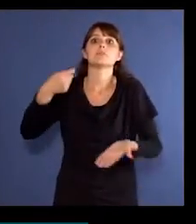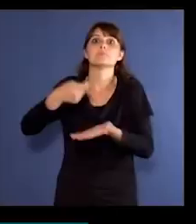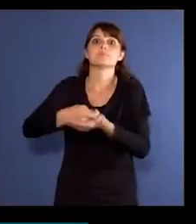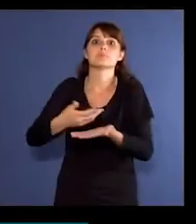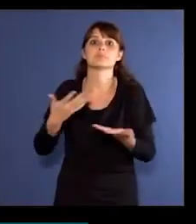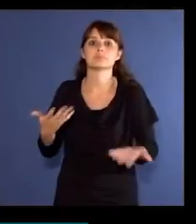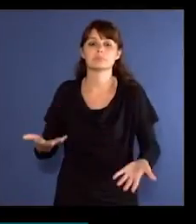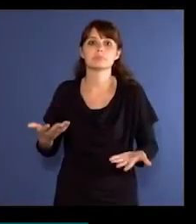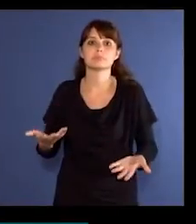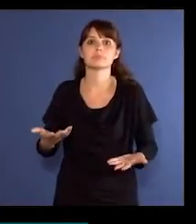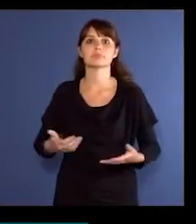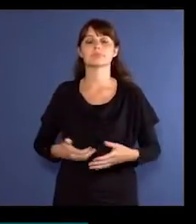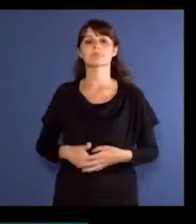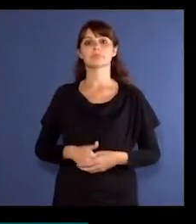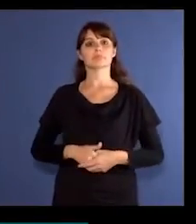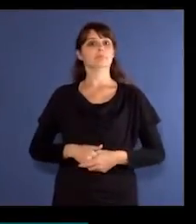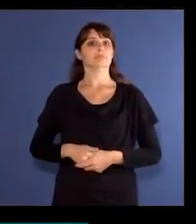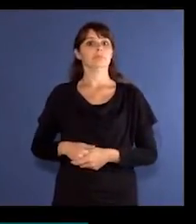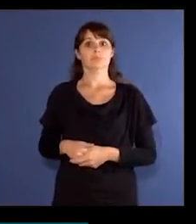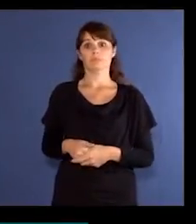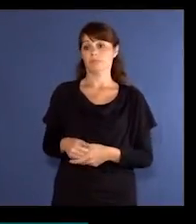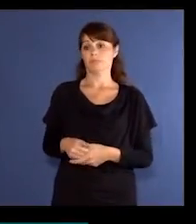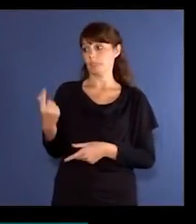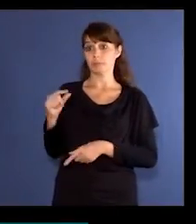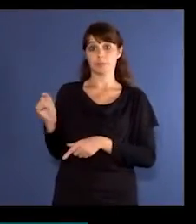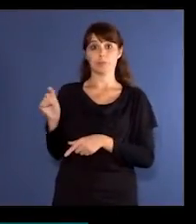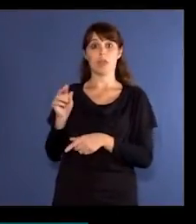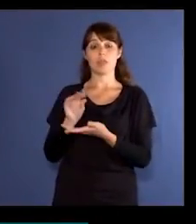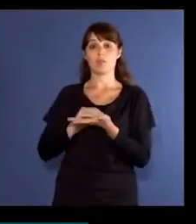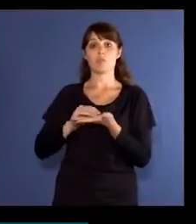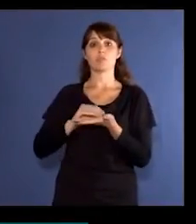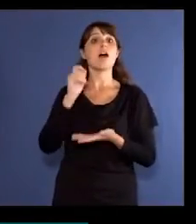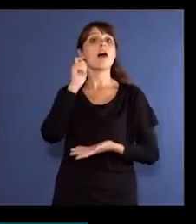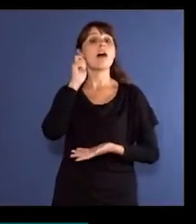Como decía recién la diputada Giacone, desde ya